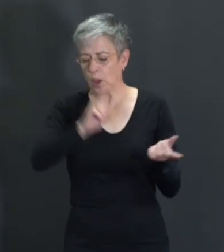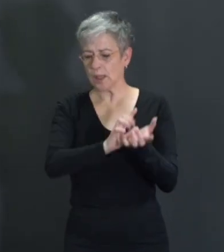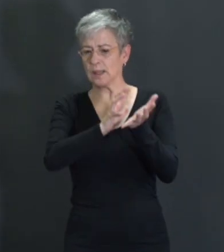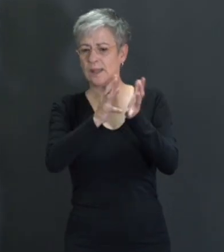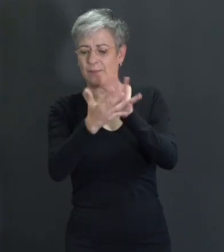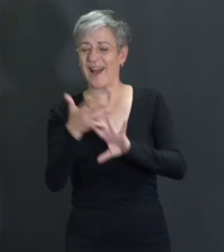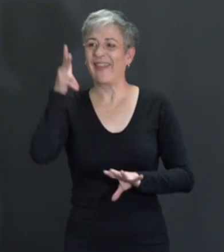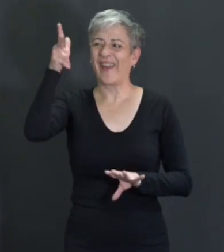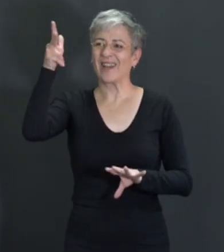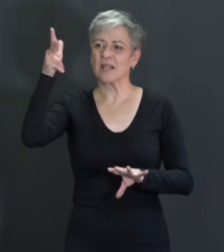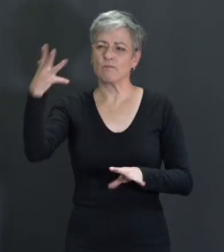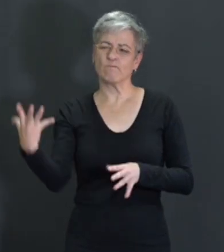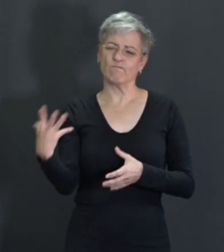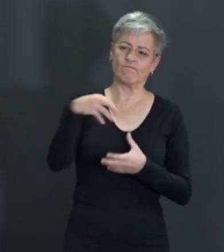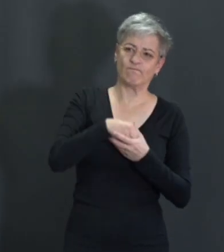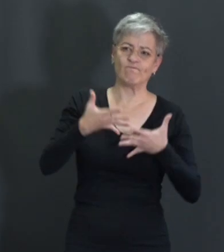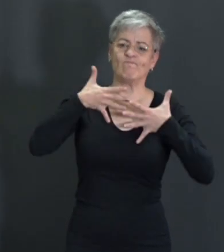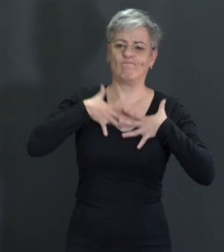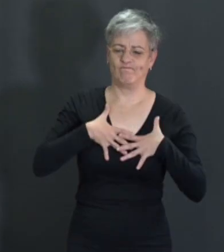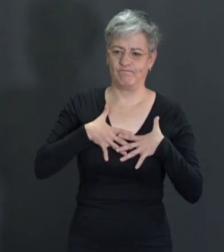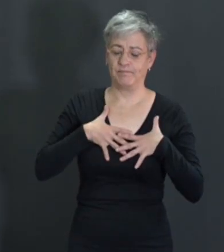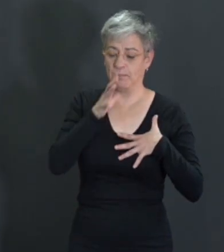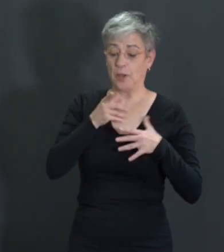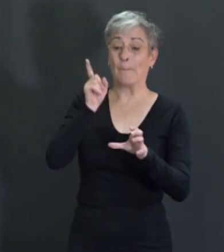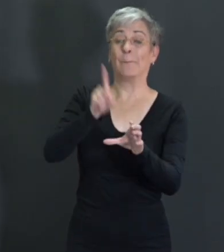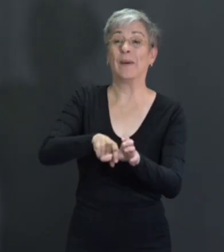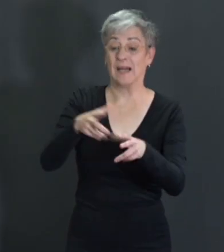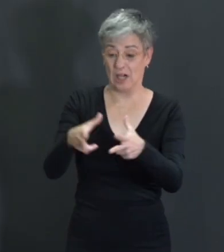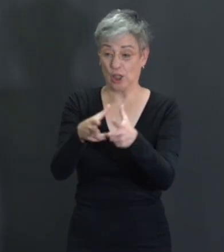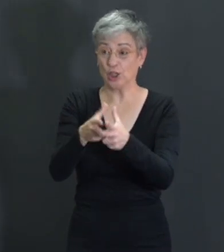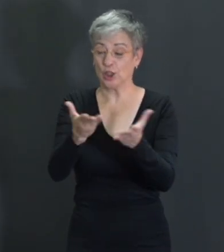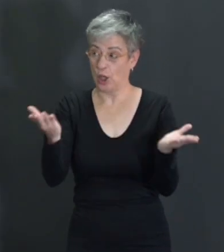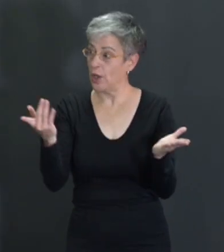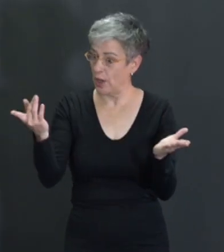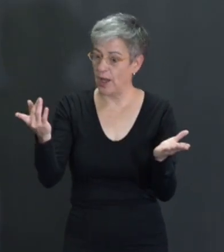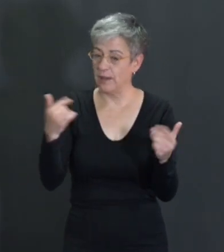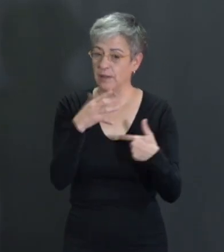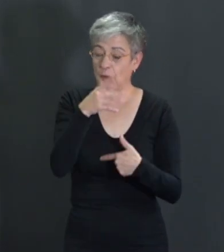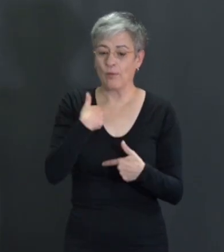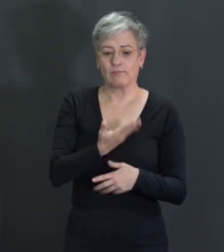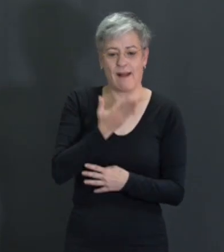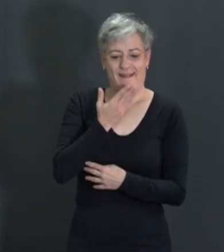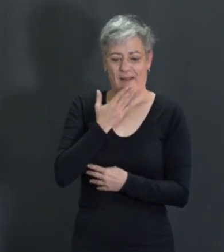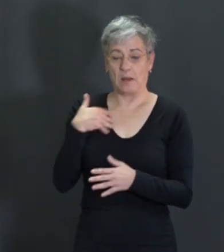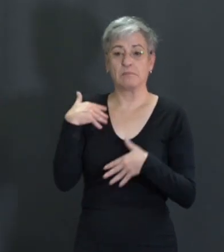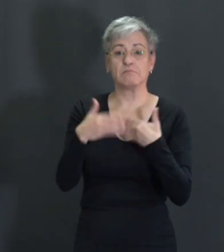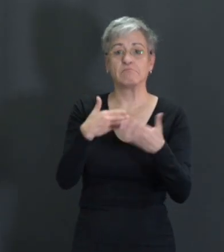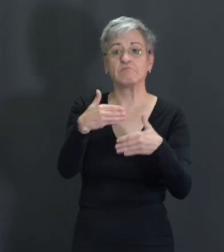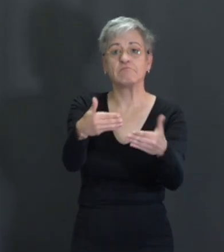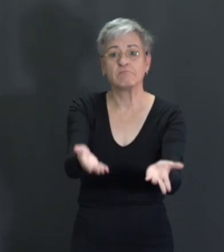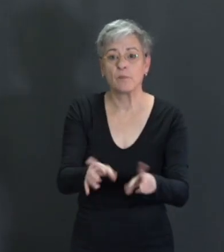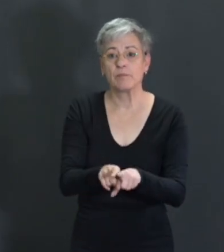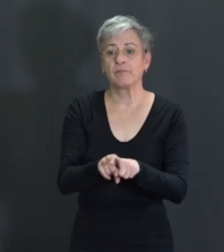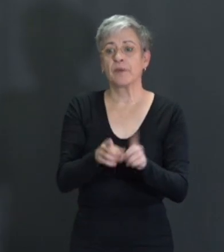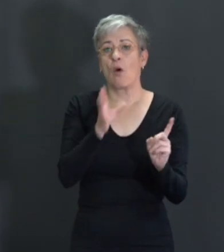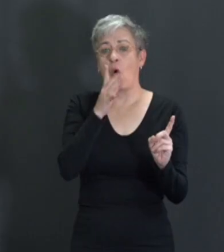esos derechos y de pertenencia a esa sociedad que en un momento dado simplemente por el paso del tiempo o por la merma de